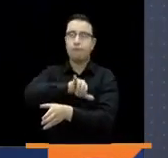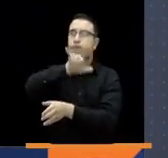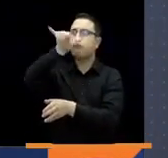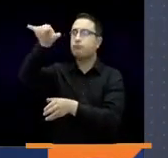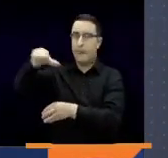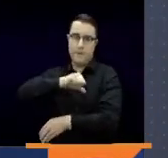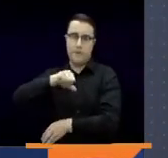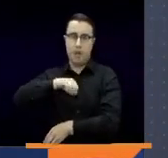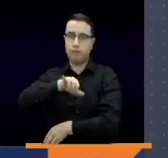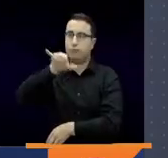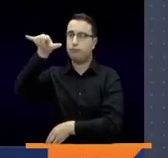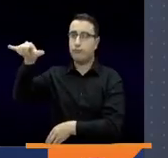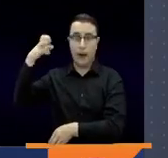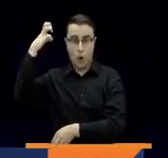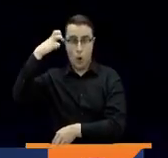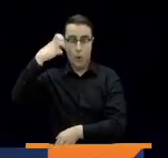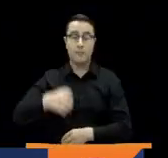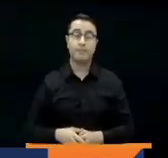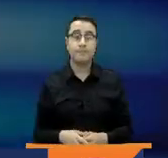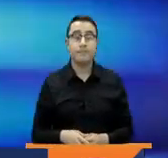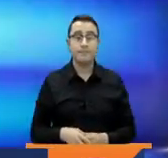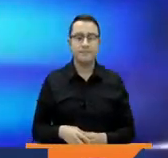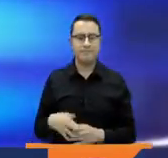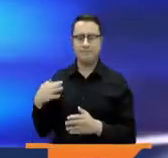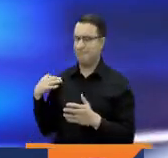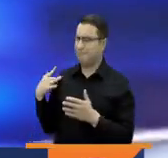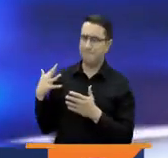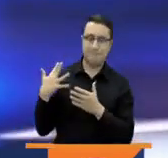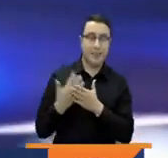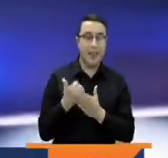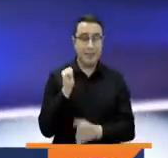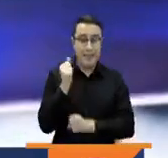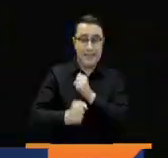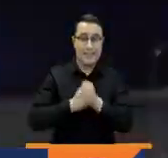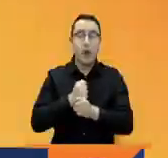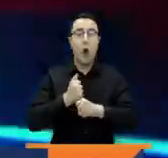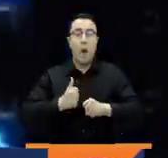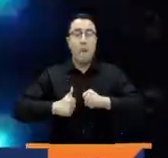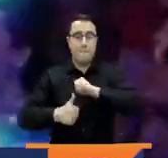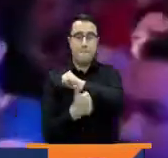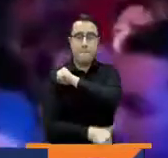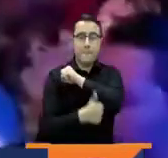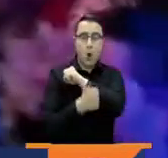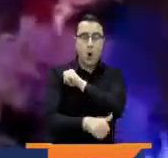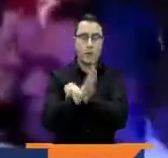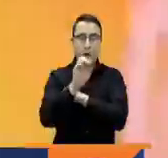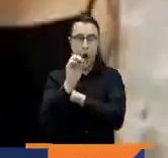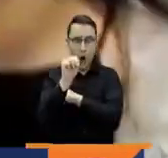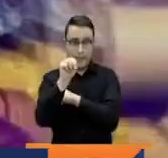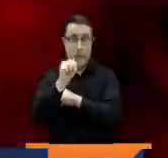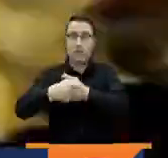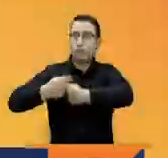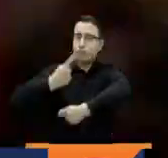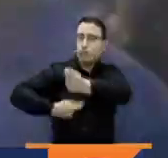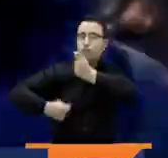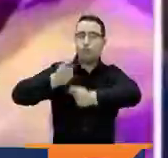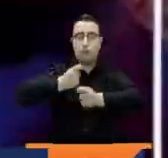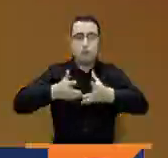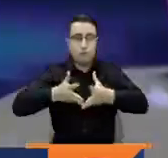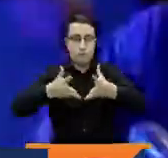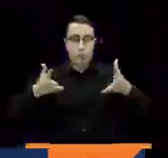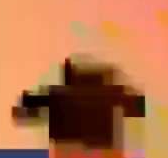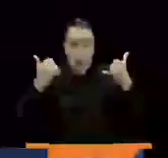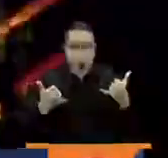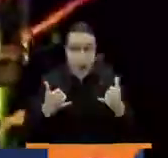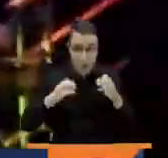Ha pasado una década desde el primer Bogotá Music Market. Ahora se renueva en un formato híbrido. En la sección de cultura